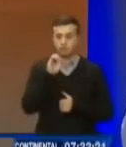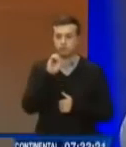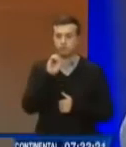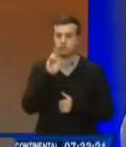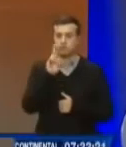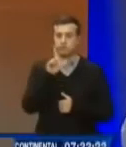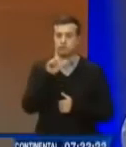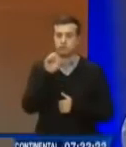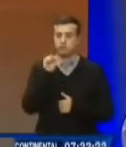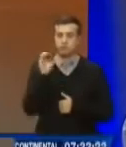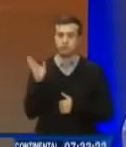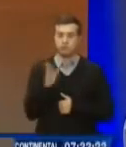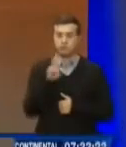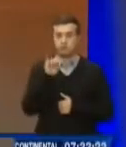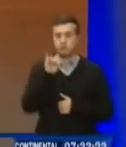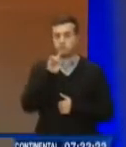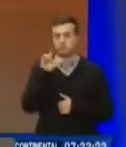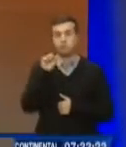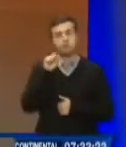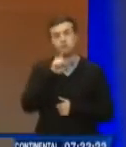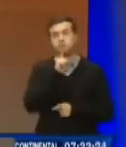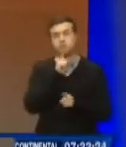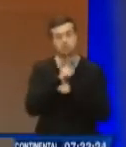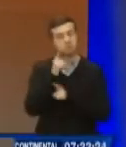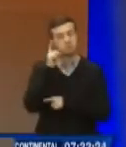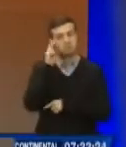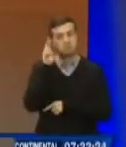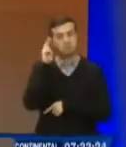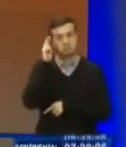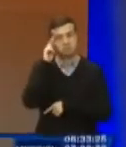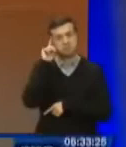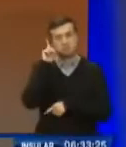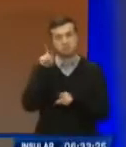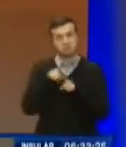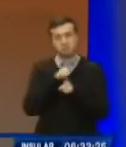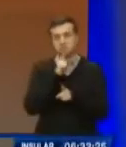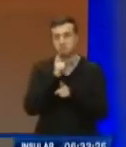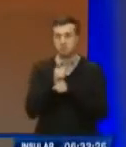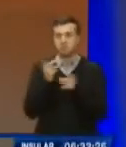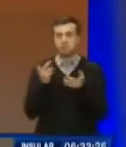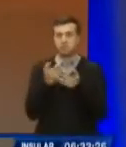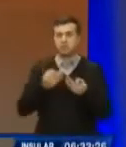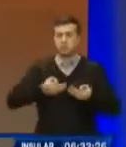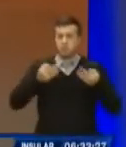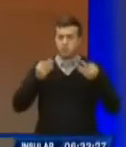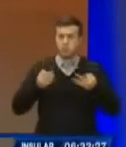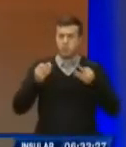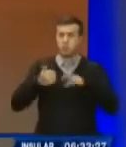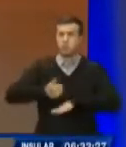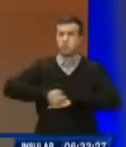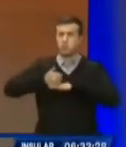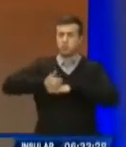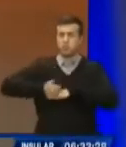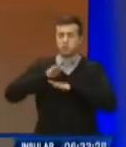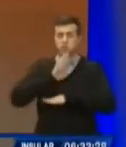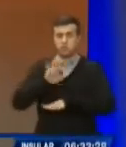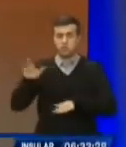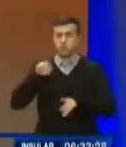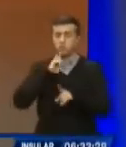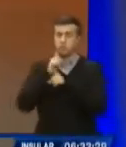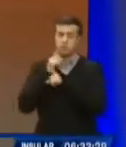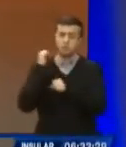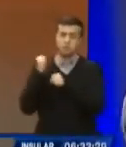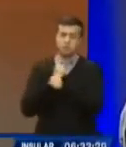asume que me parece que es la lógica de la transición pero la imagen y la legitimidad de las autoridades ya han